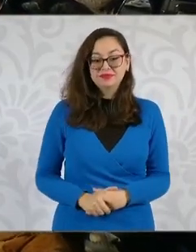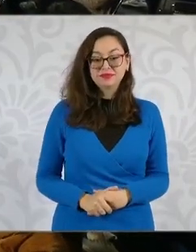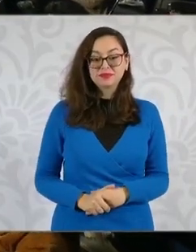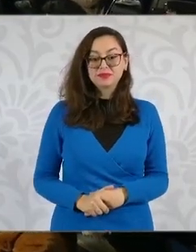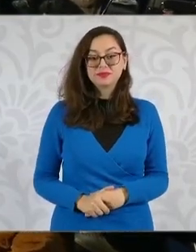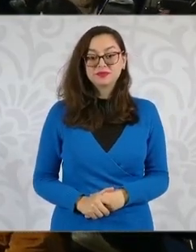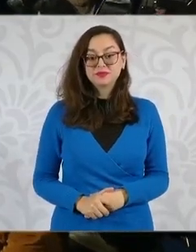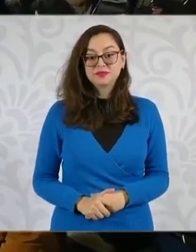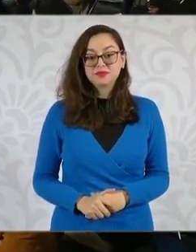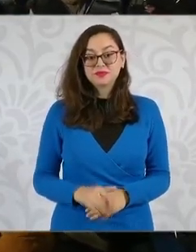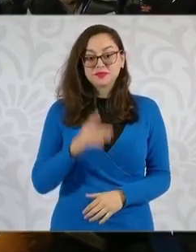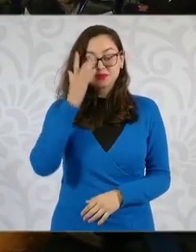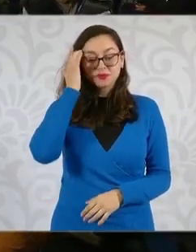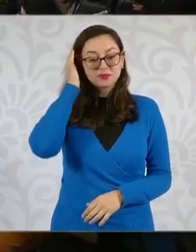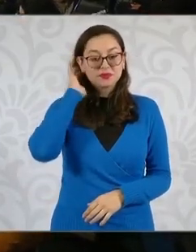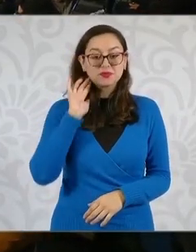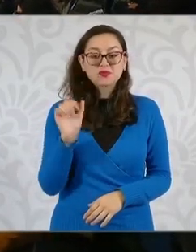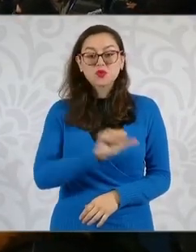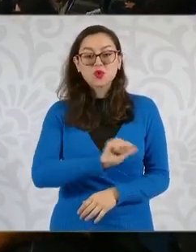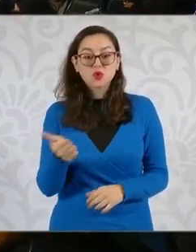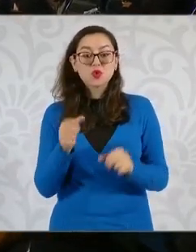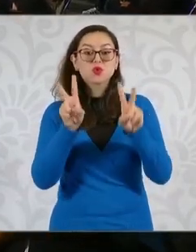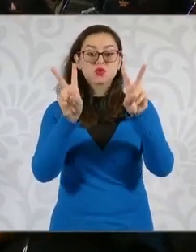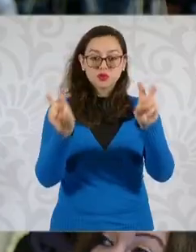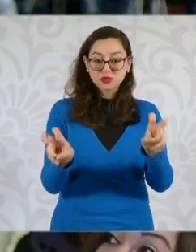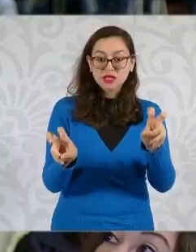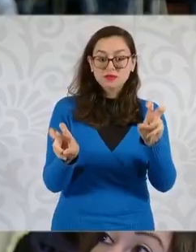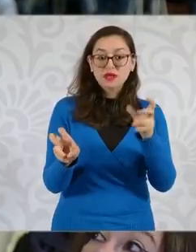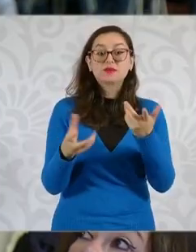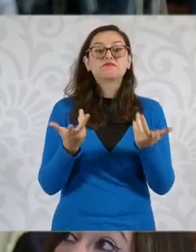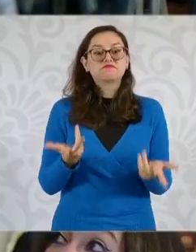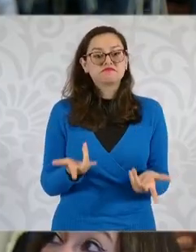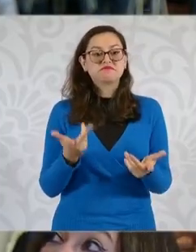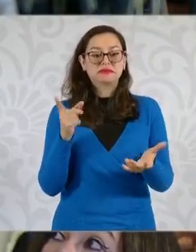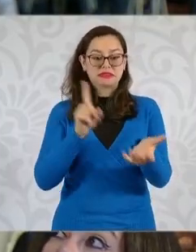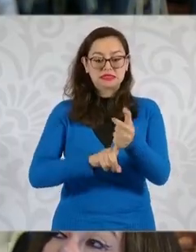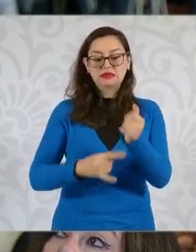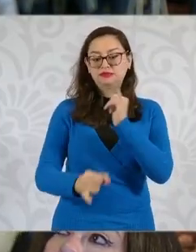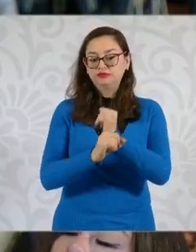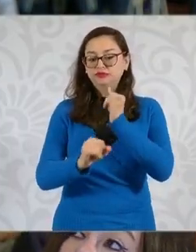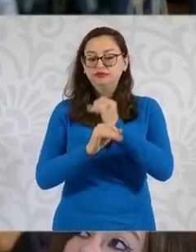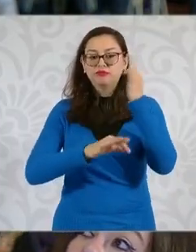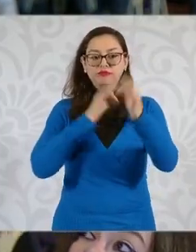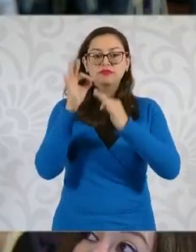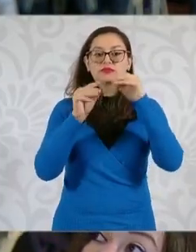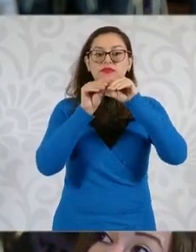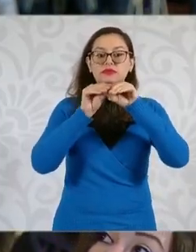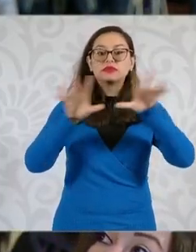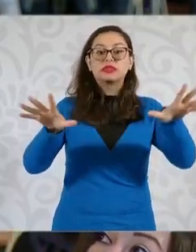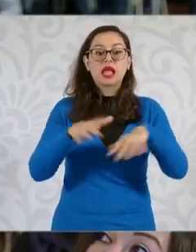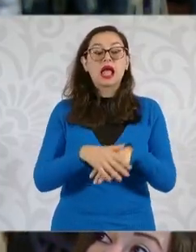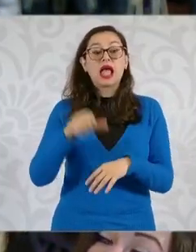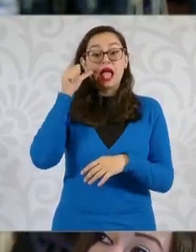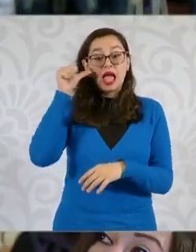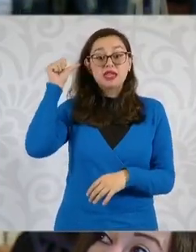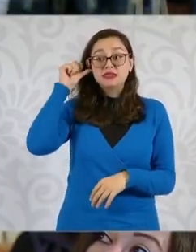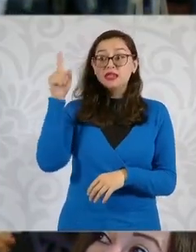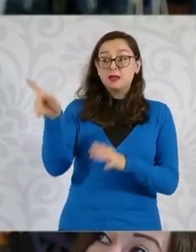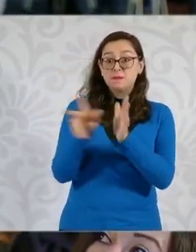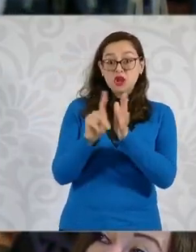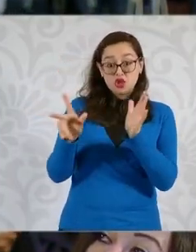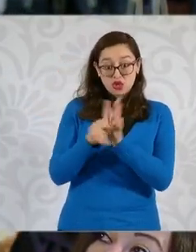preguntarle dado que ha generado pues cierta desinformación en los medios el ataque que ocurrió ayer en las instalaciones del día del debate